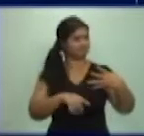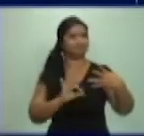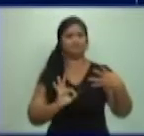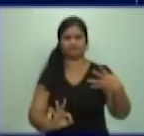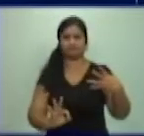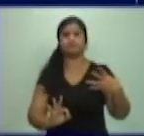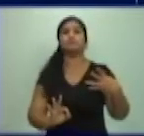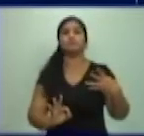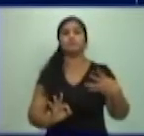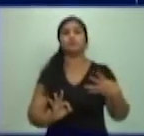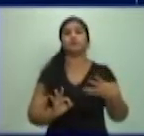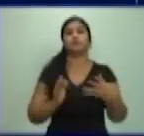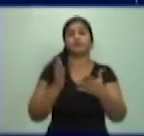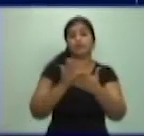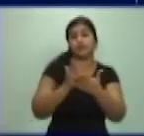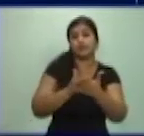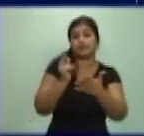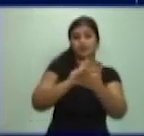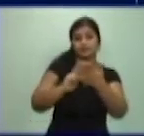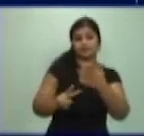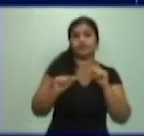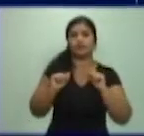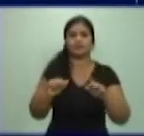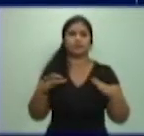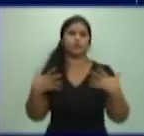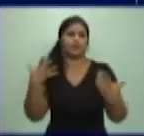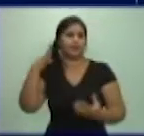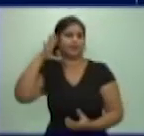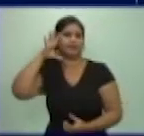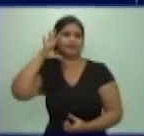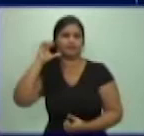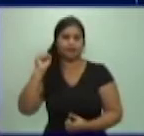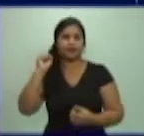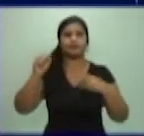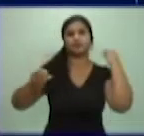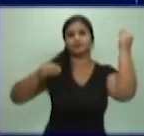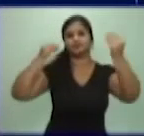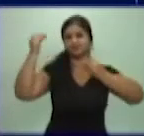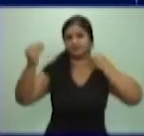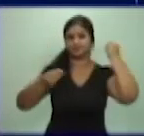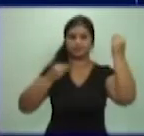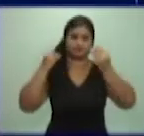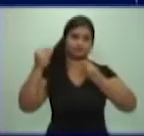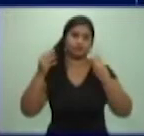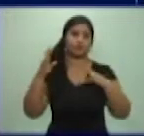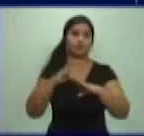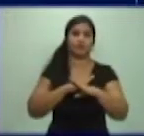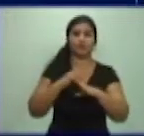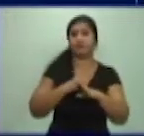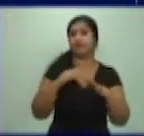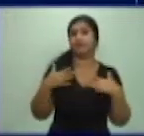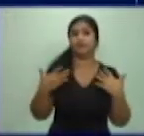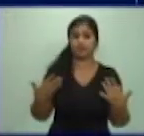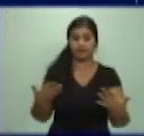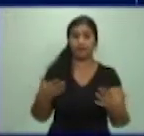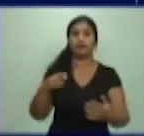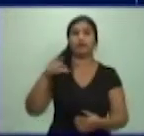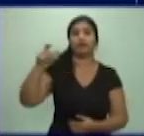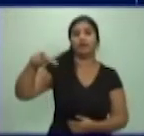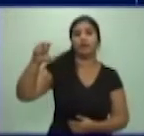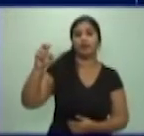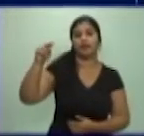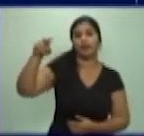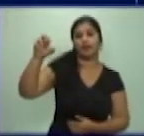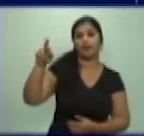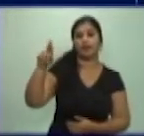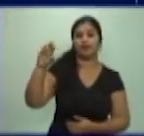obras literarias se comprenden, se analizan y cada una de ellas pertenece a un género literario específico y, por